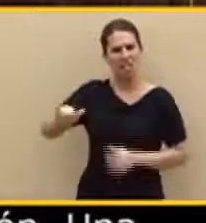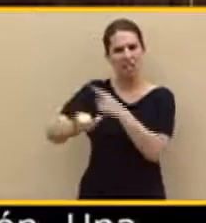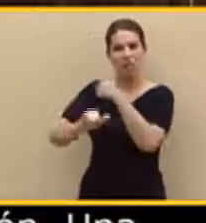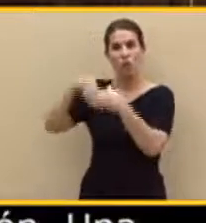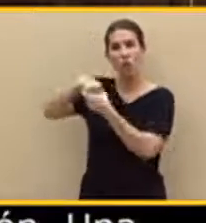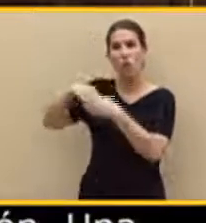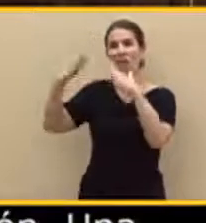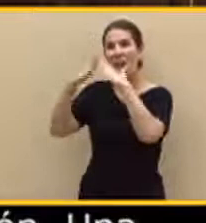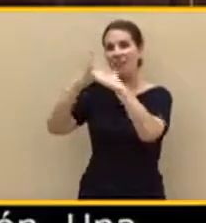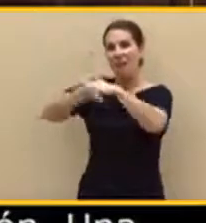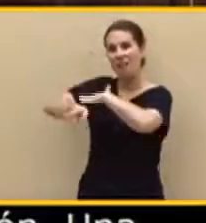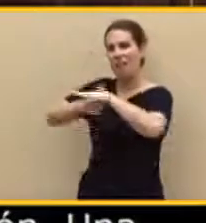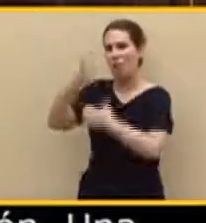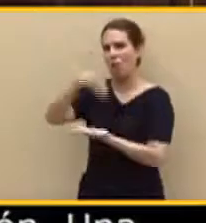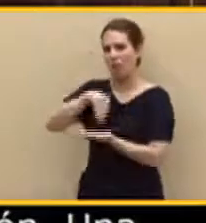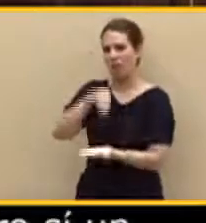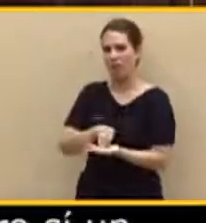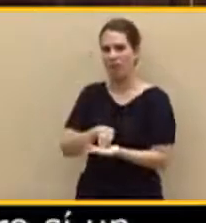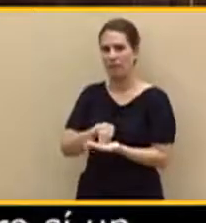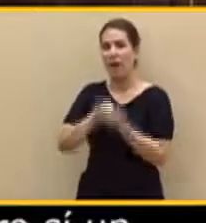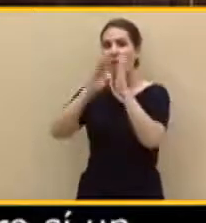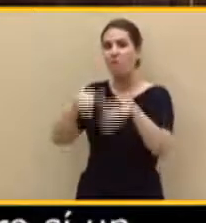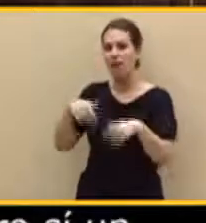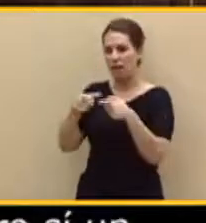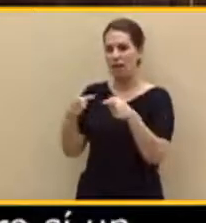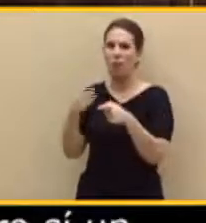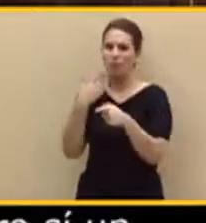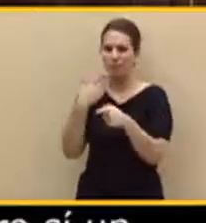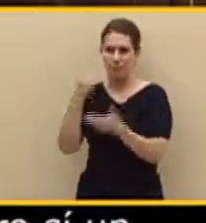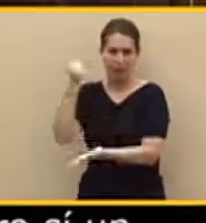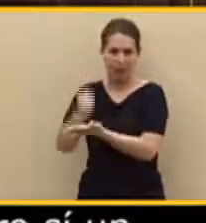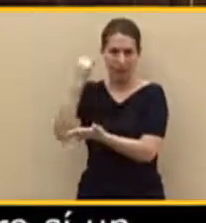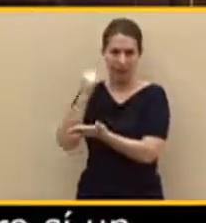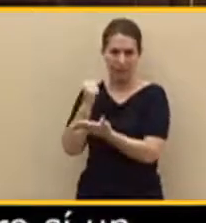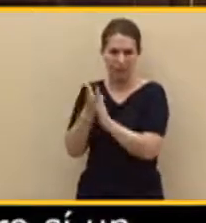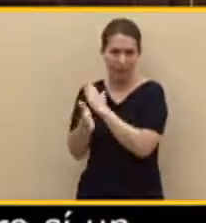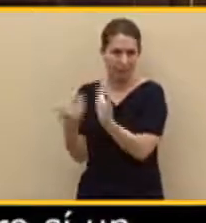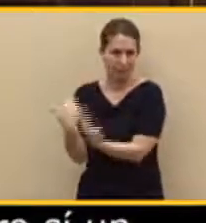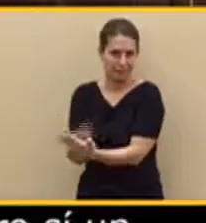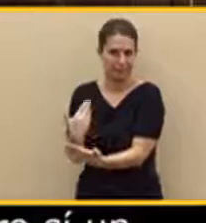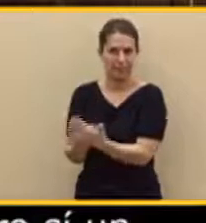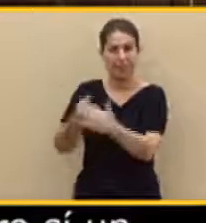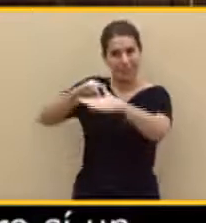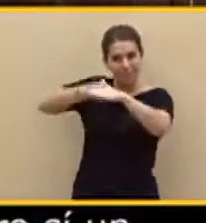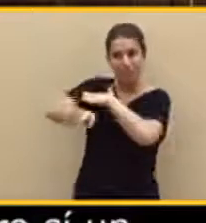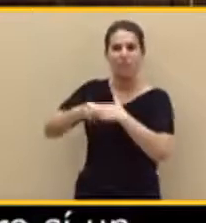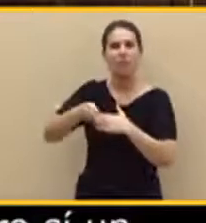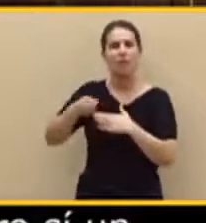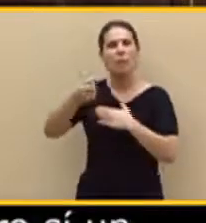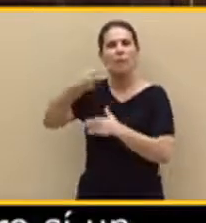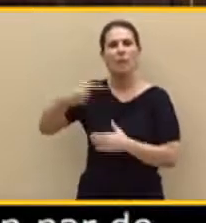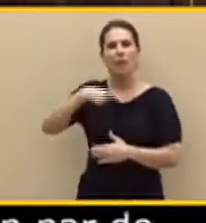par de ocasiones dejando la tarjeta de visita. Se refería con esto a los asaltos a la vivienda de Juan Pablo Lozano, el